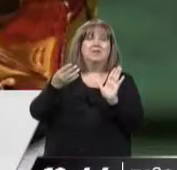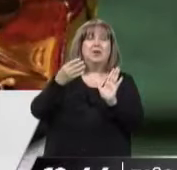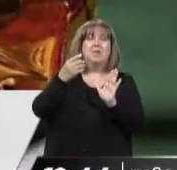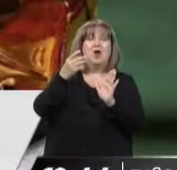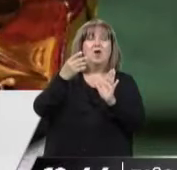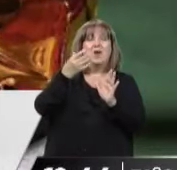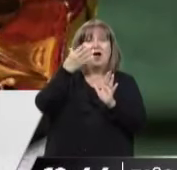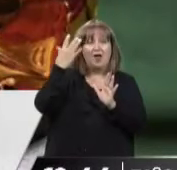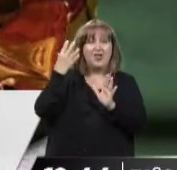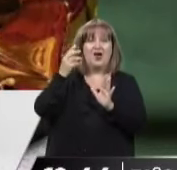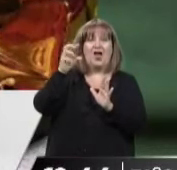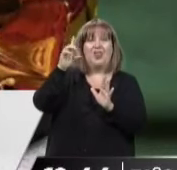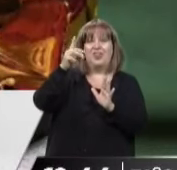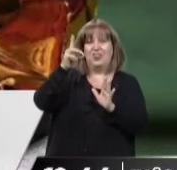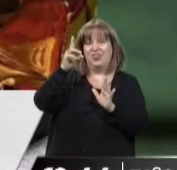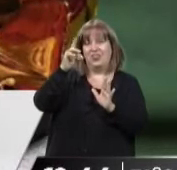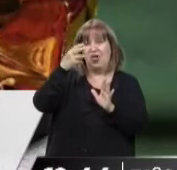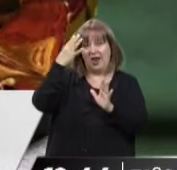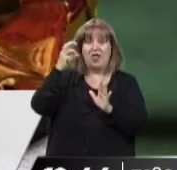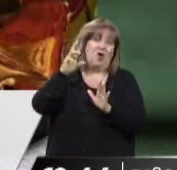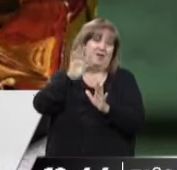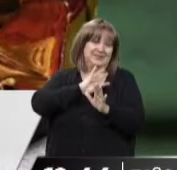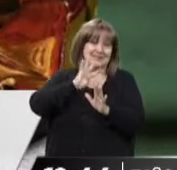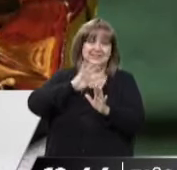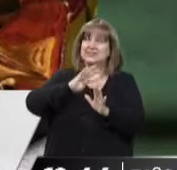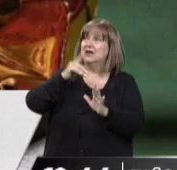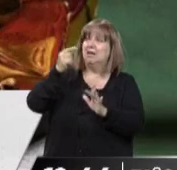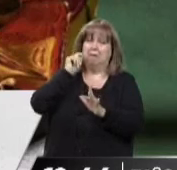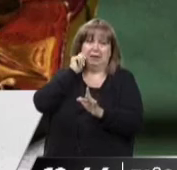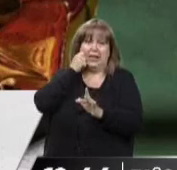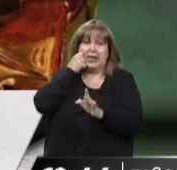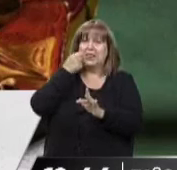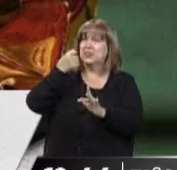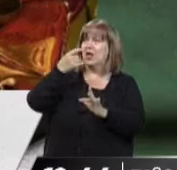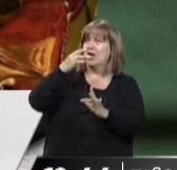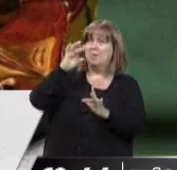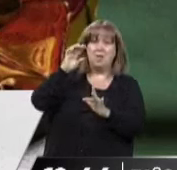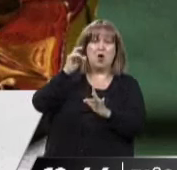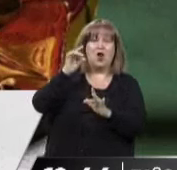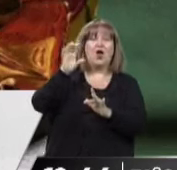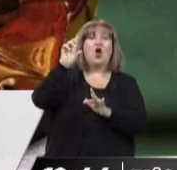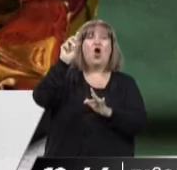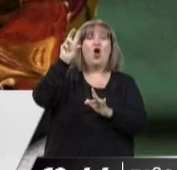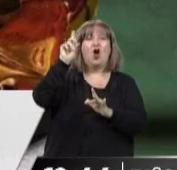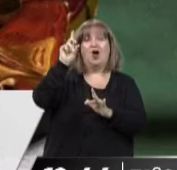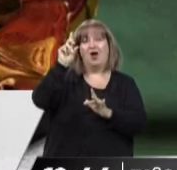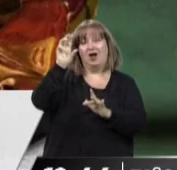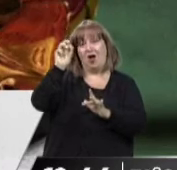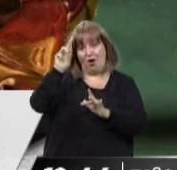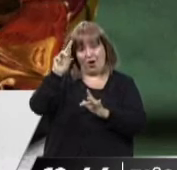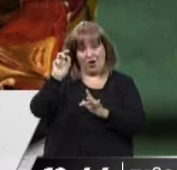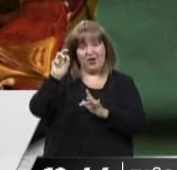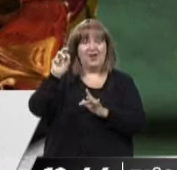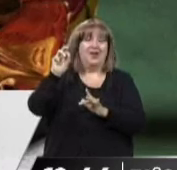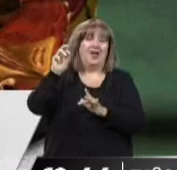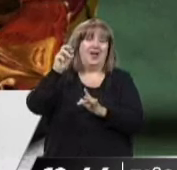que son muy bonitos. Miren las características que tienen, es totalmente dorado. Vos sabés que de una línea muy conocida, ¿no? Que es